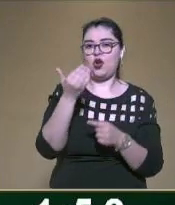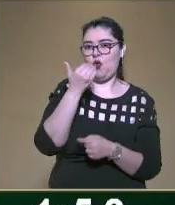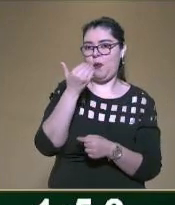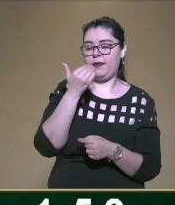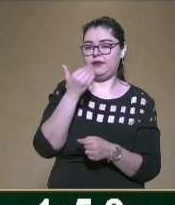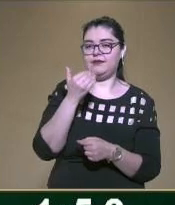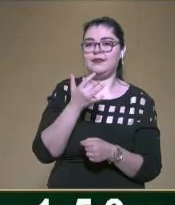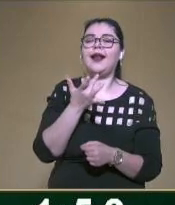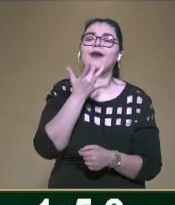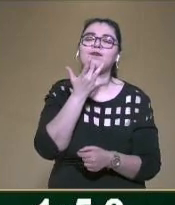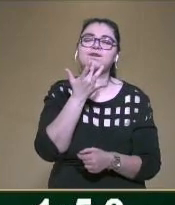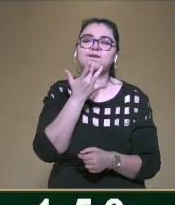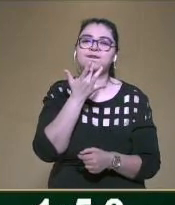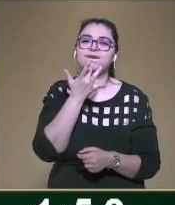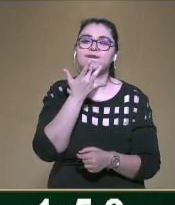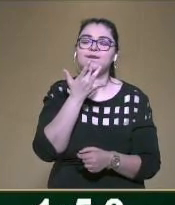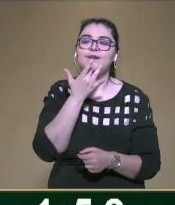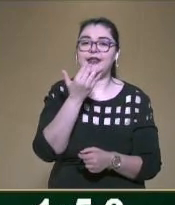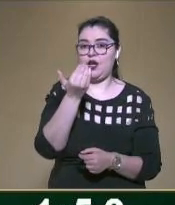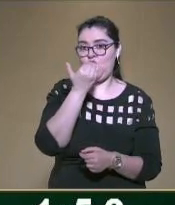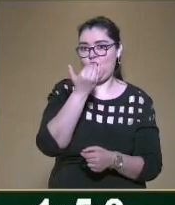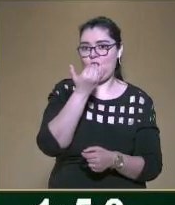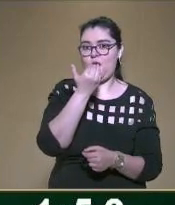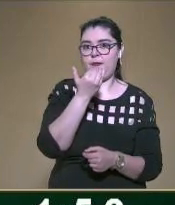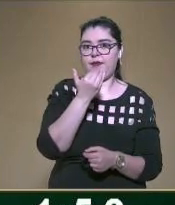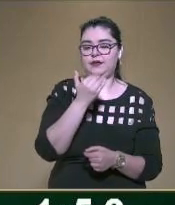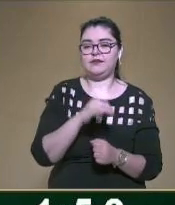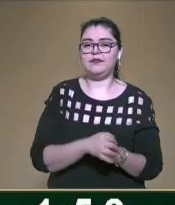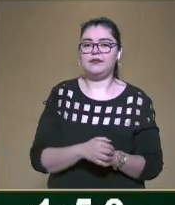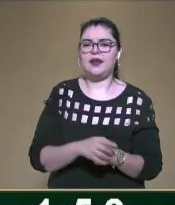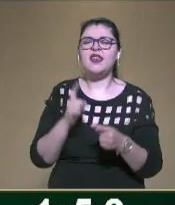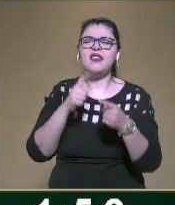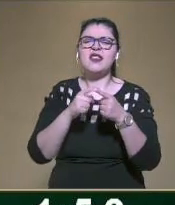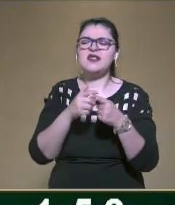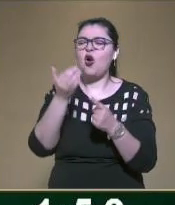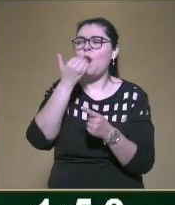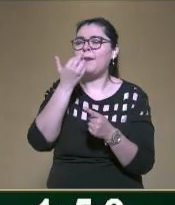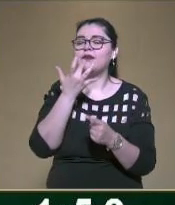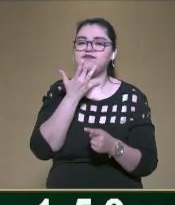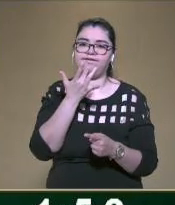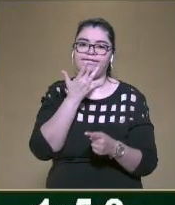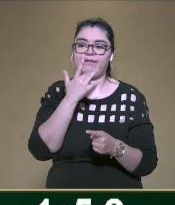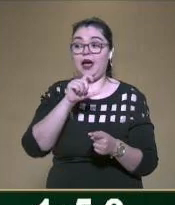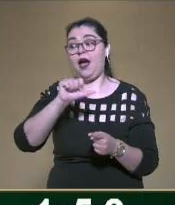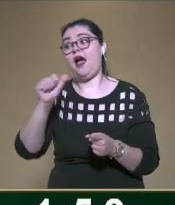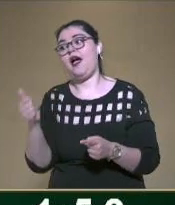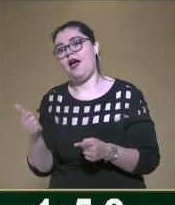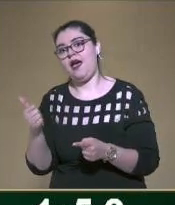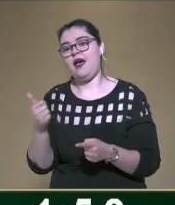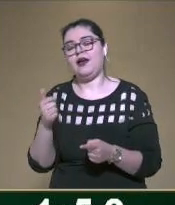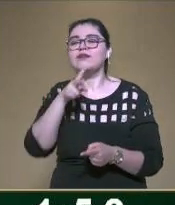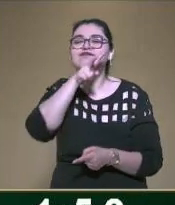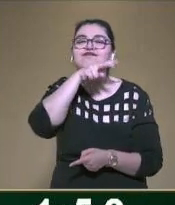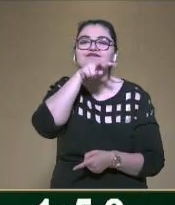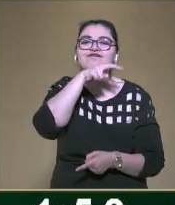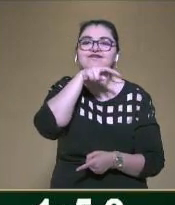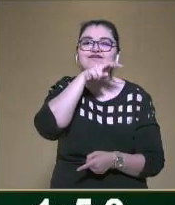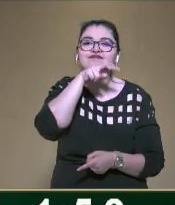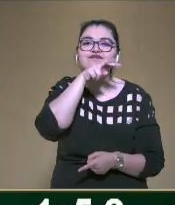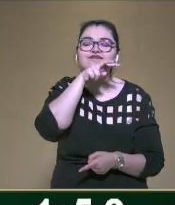rana. Que es el consumidor secundario. ¿Y quién se come a la rana, maestro? La serpiente. Que es el